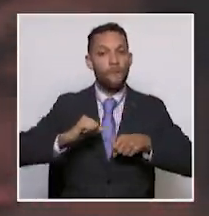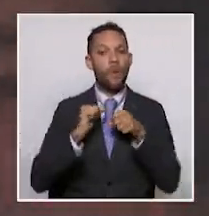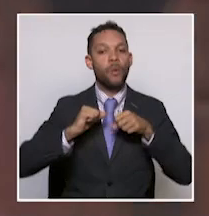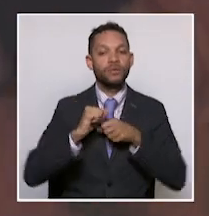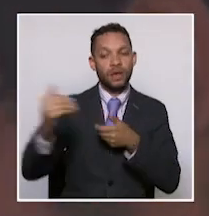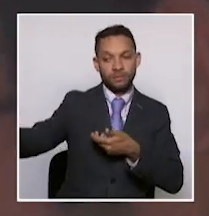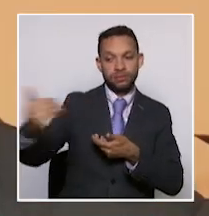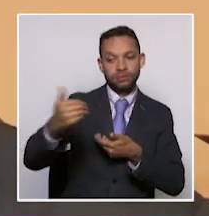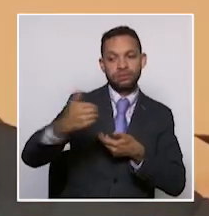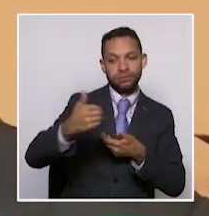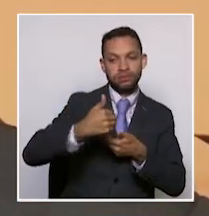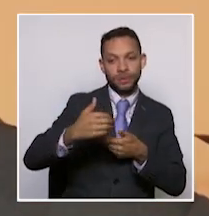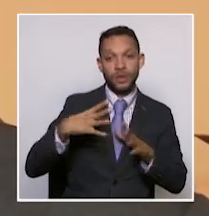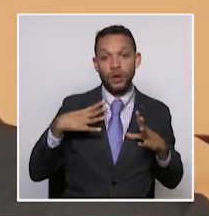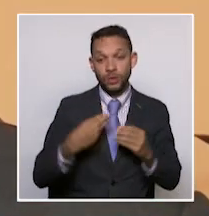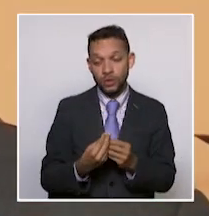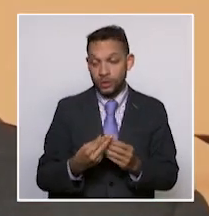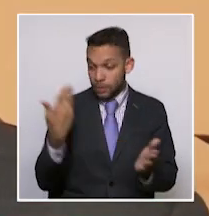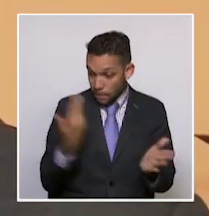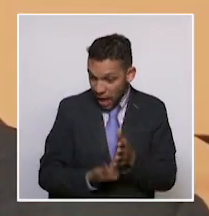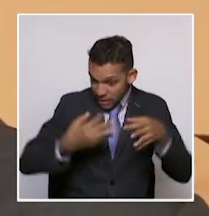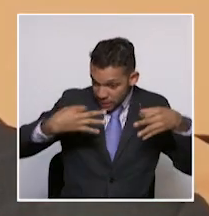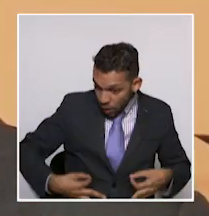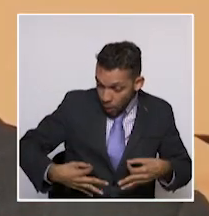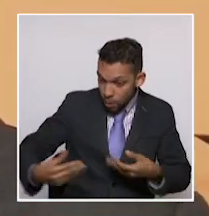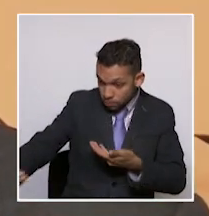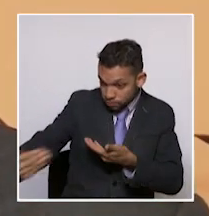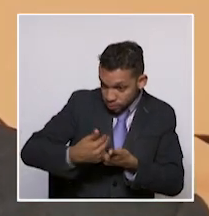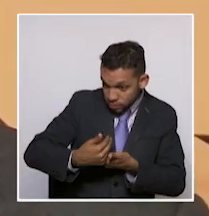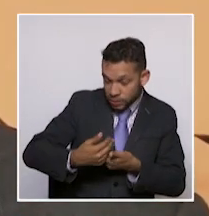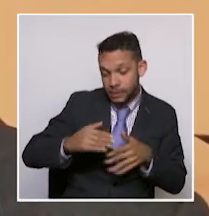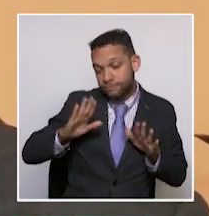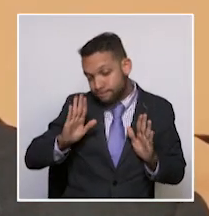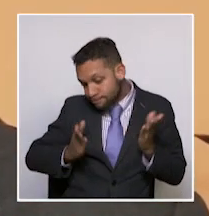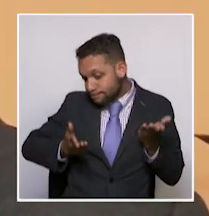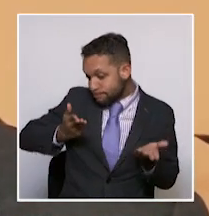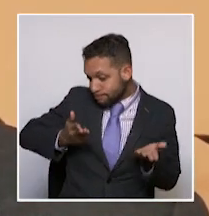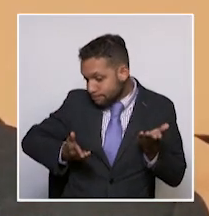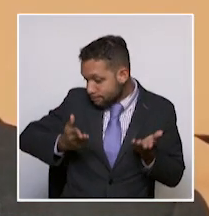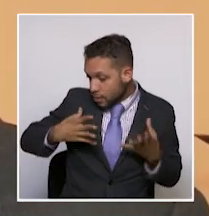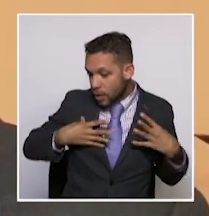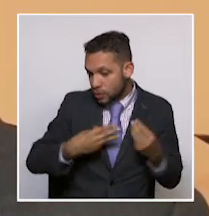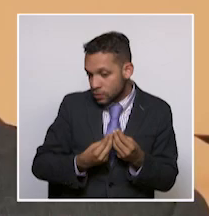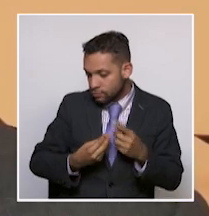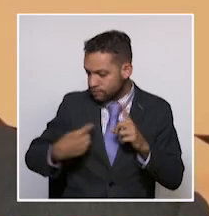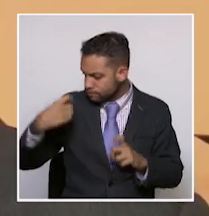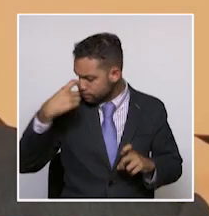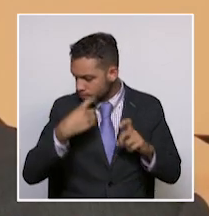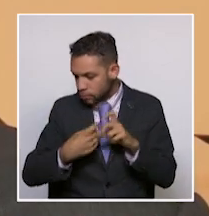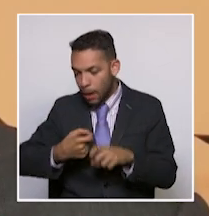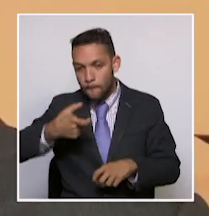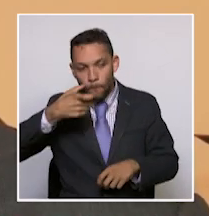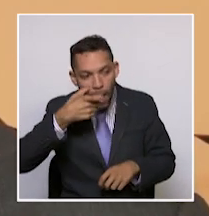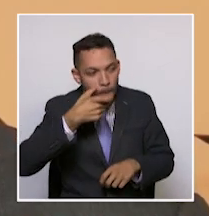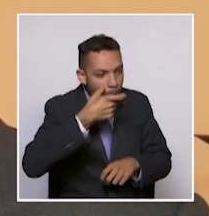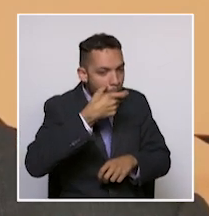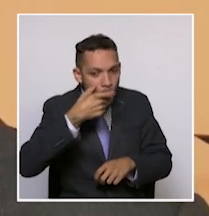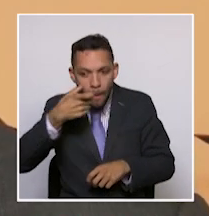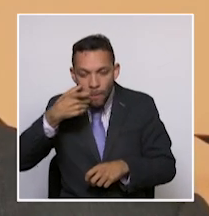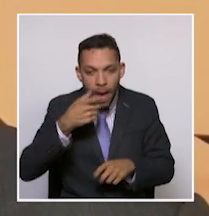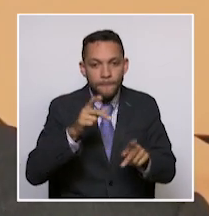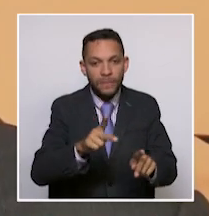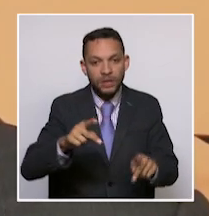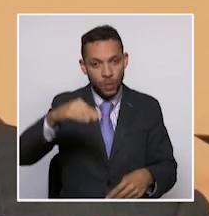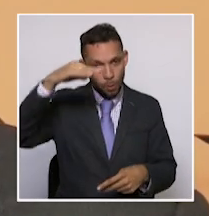eso no se ha podido demostrar de una forma fehaciente. Cuando hemos recibido, se han prendido las alarmas. Lo que hemos hecho es instar, digamos que a la misma